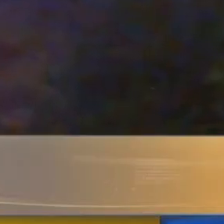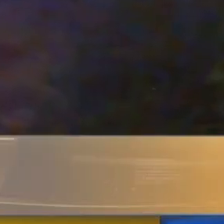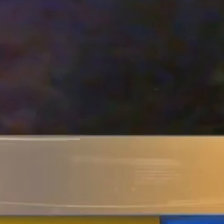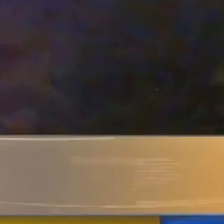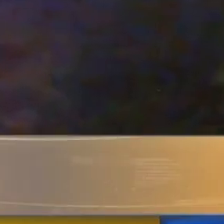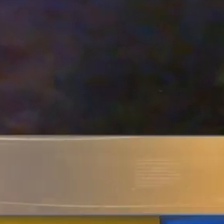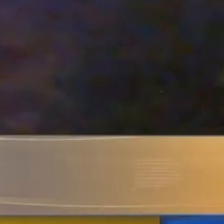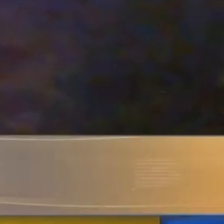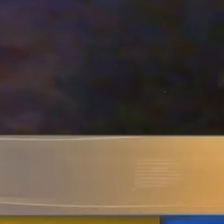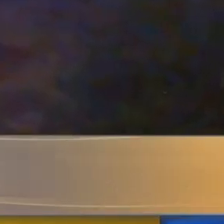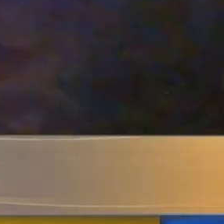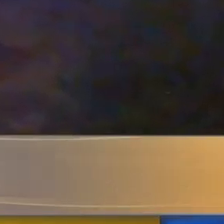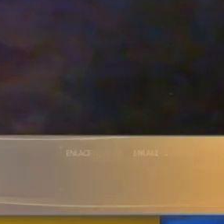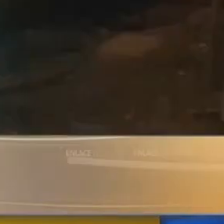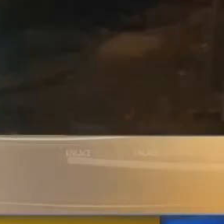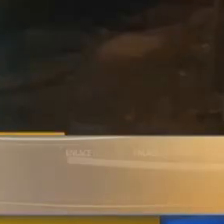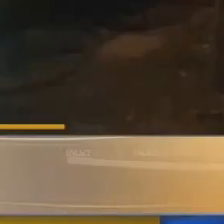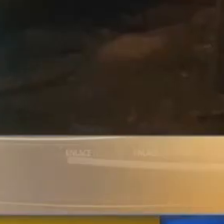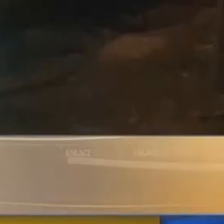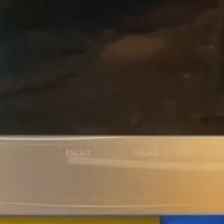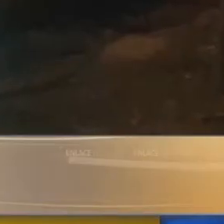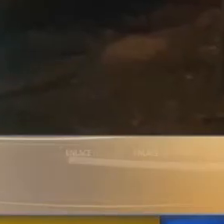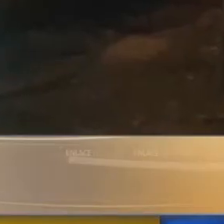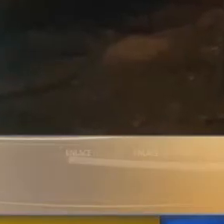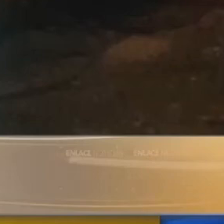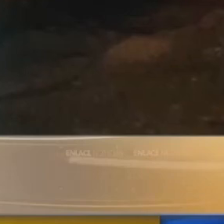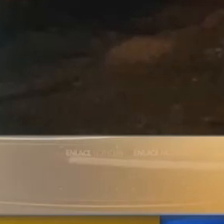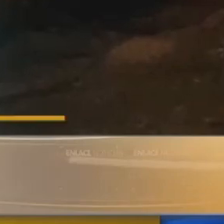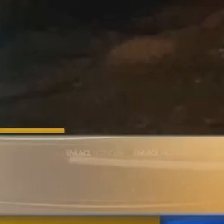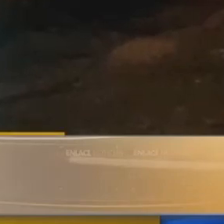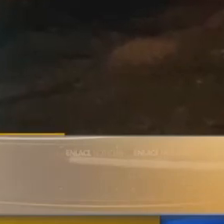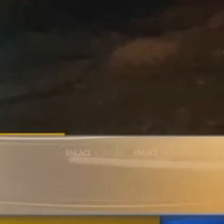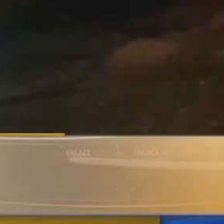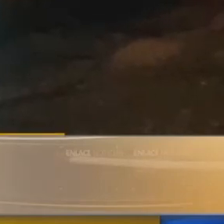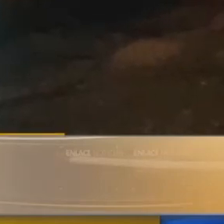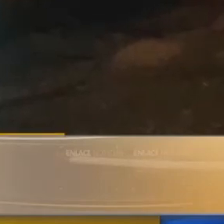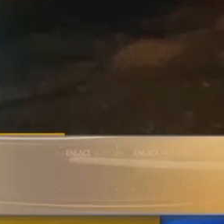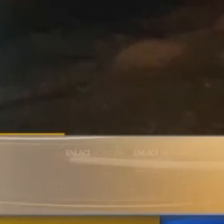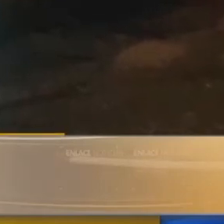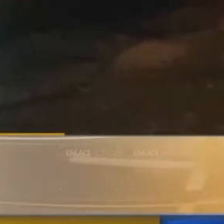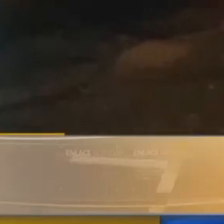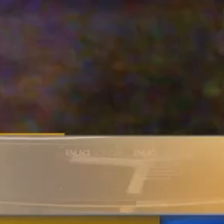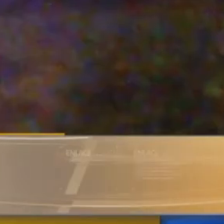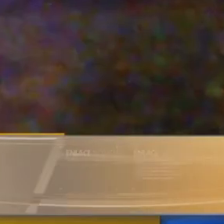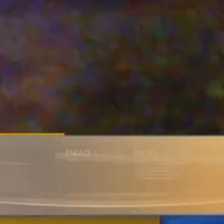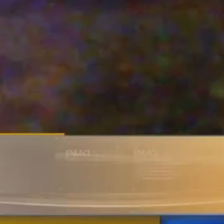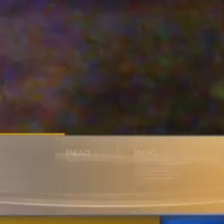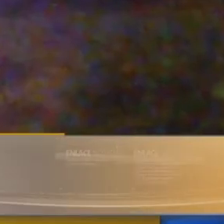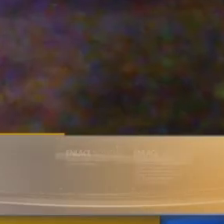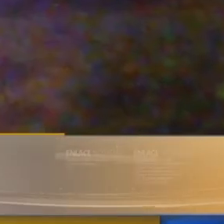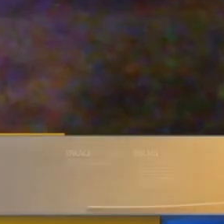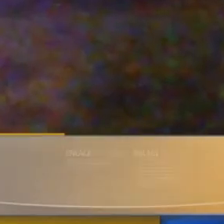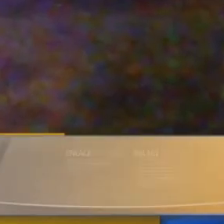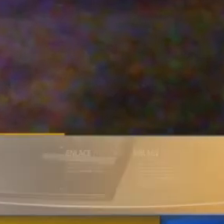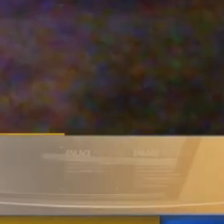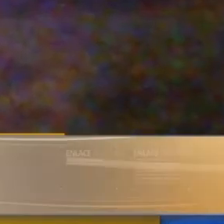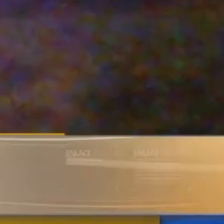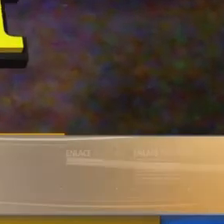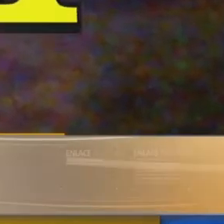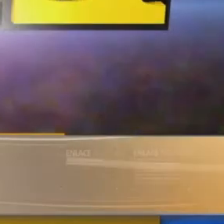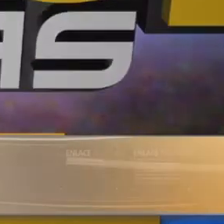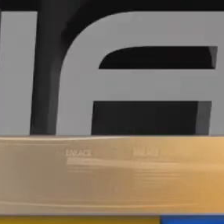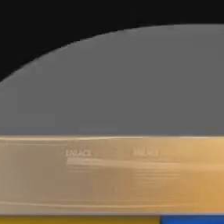Tractomula fue incinerada en horas de la madrugada en el sector de La Cascajera en plena carretera nacional. Hombres encapuchados hicieron bajar al conductor y le prendieron